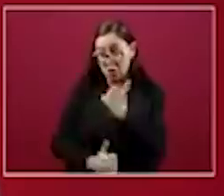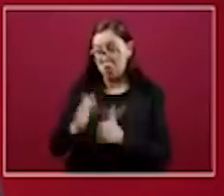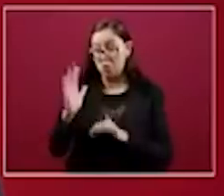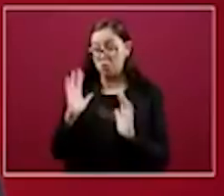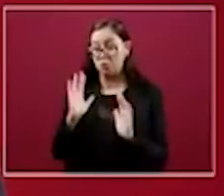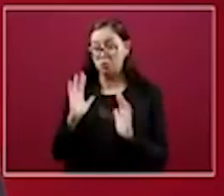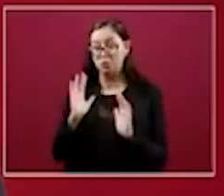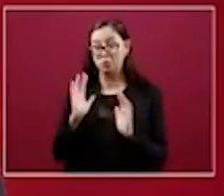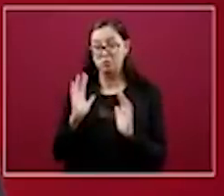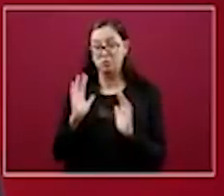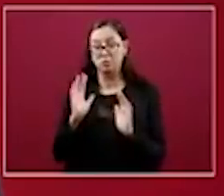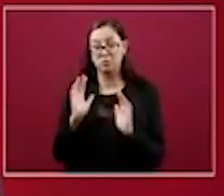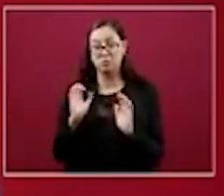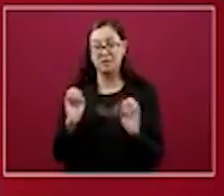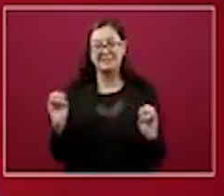A nadie